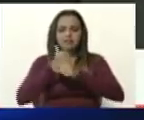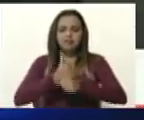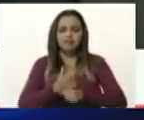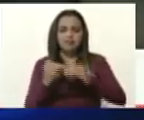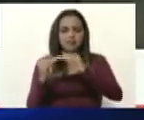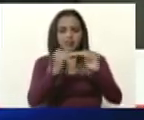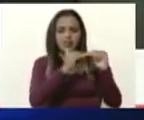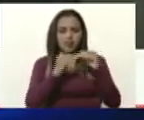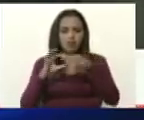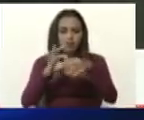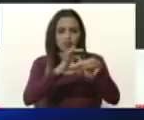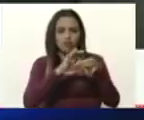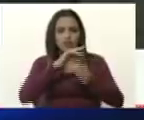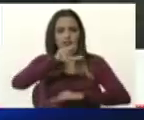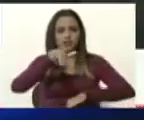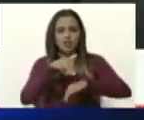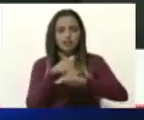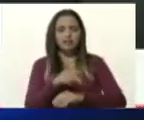nacional